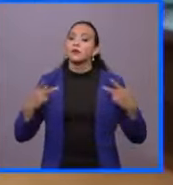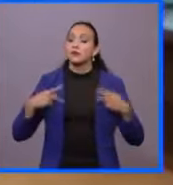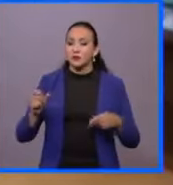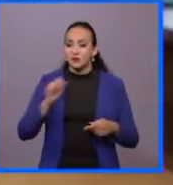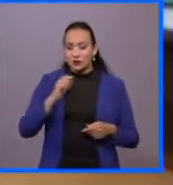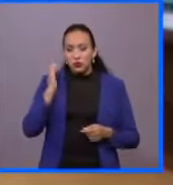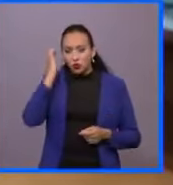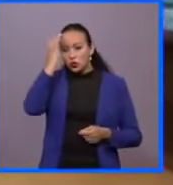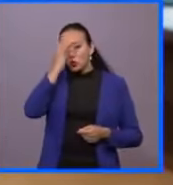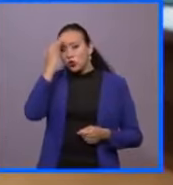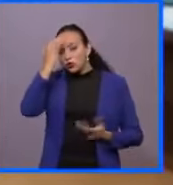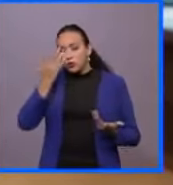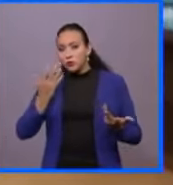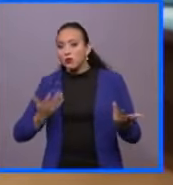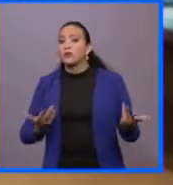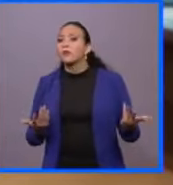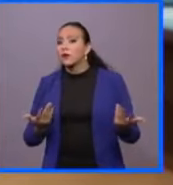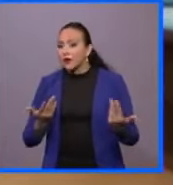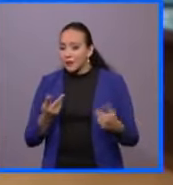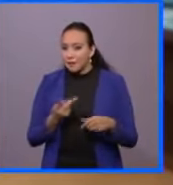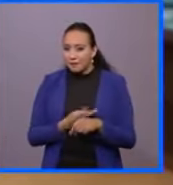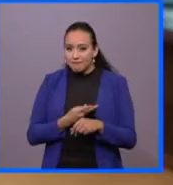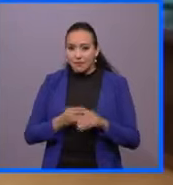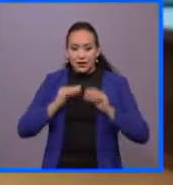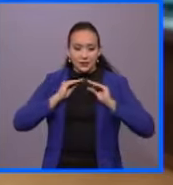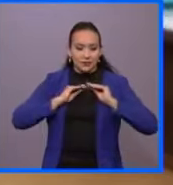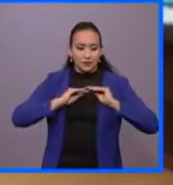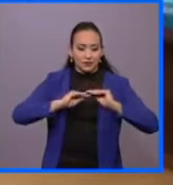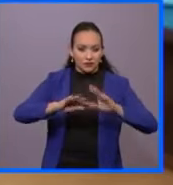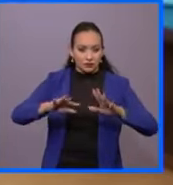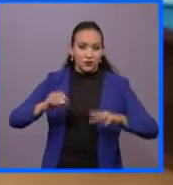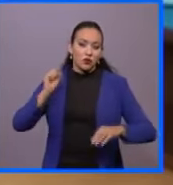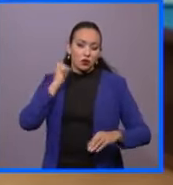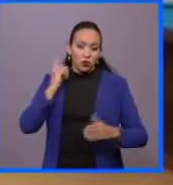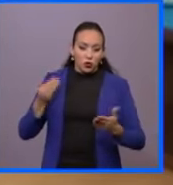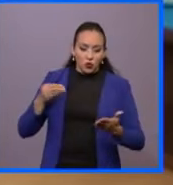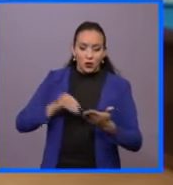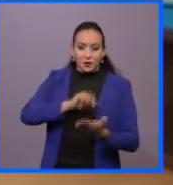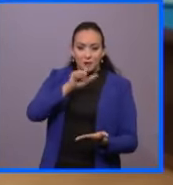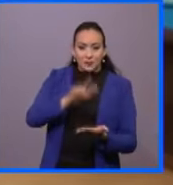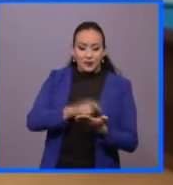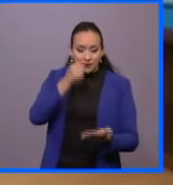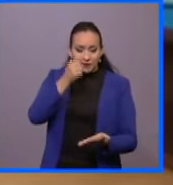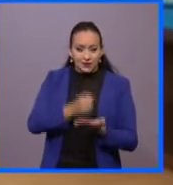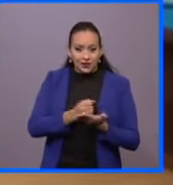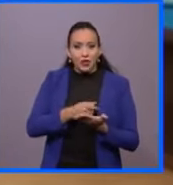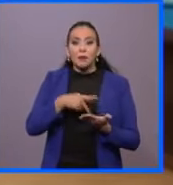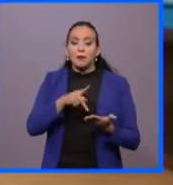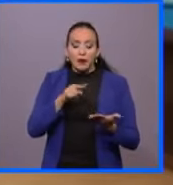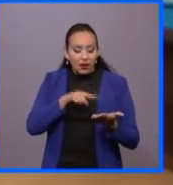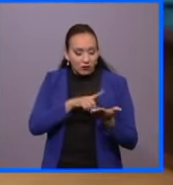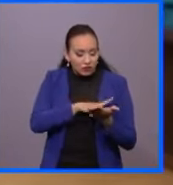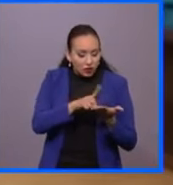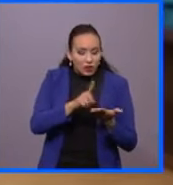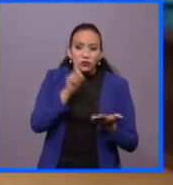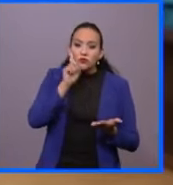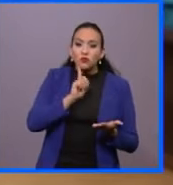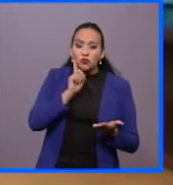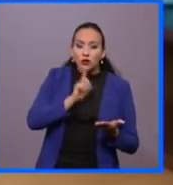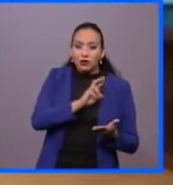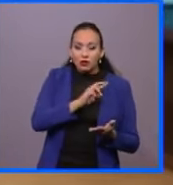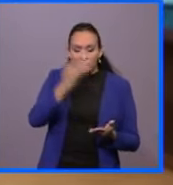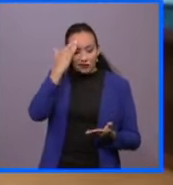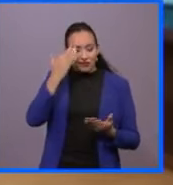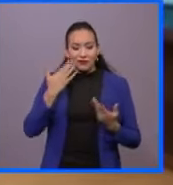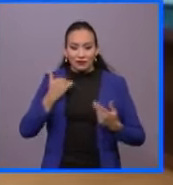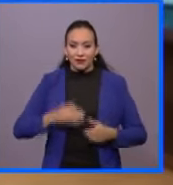Especialistas reflexionaron sobre el impulso que han tenido discursos y legislaciones que desconocen el derecho de las mujeres a decidir sobre su cuerpo.